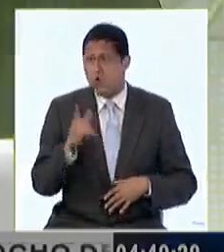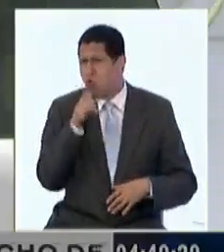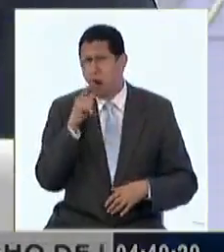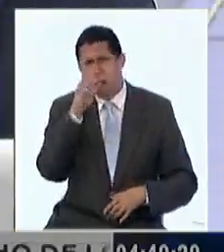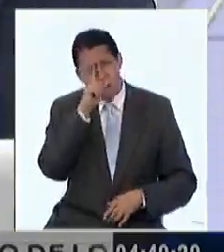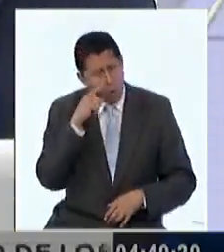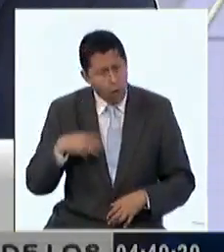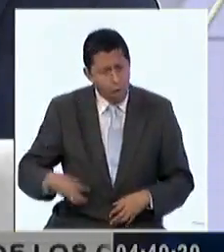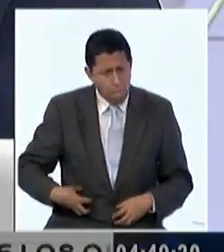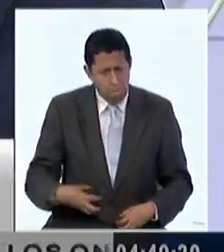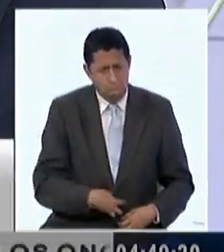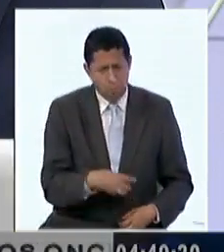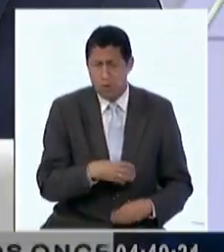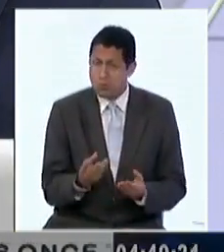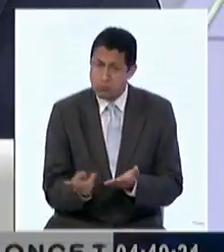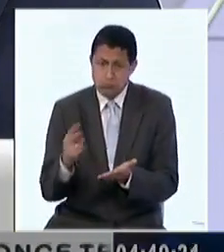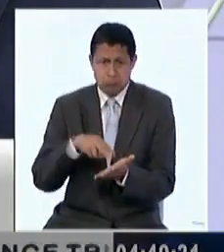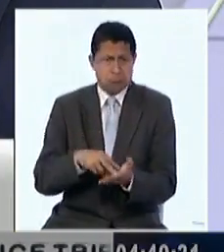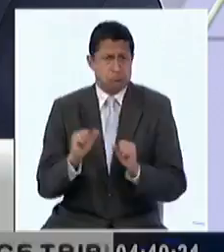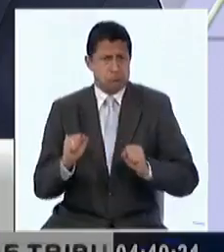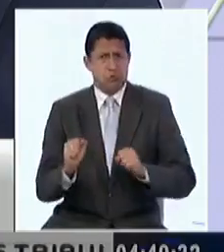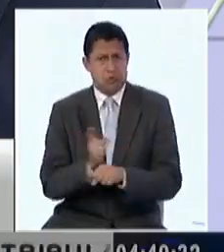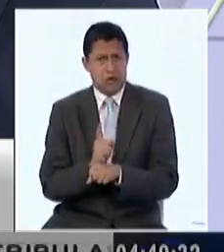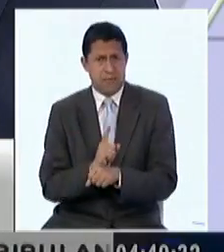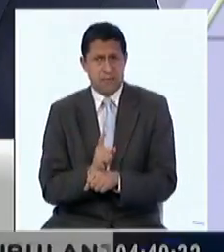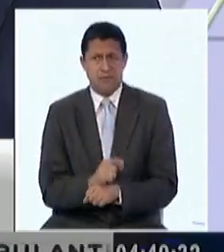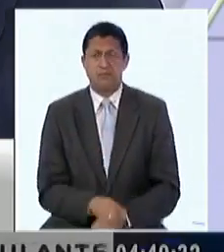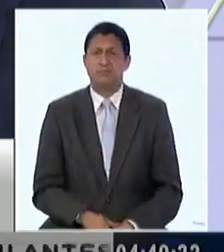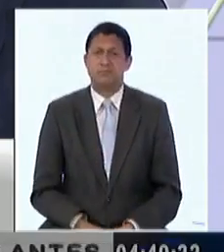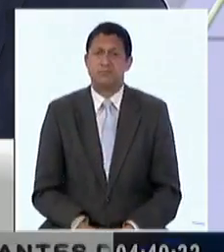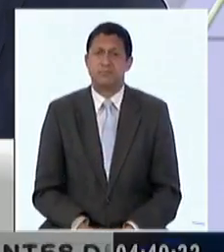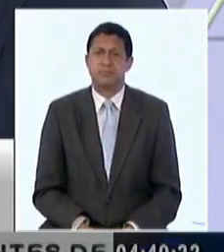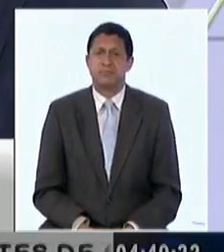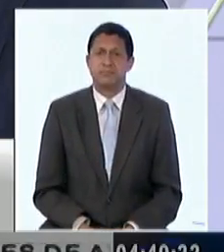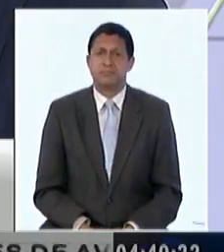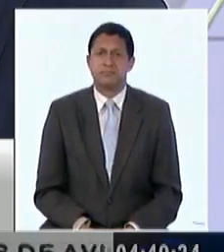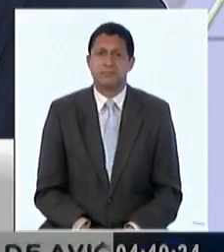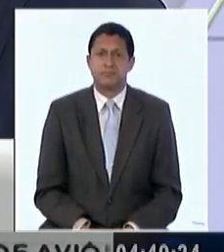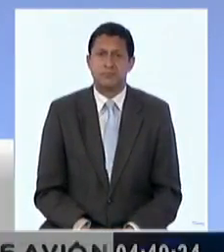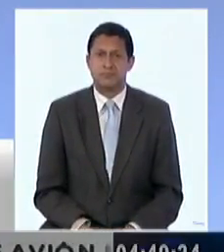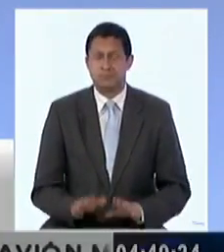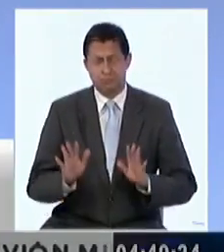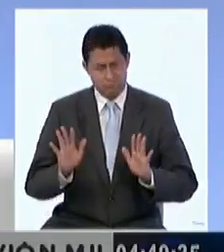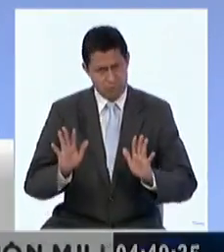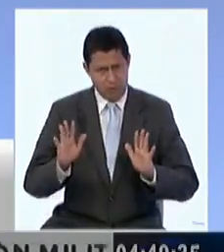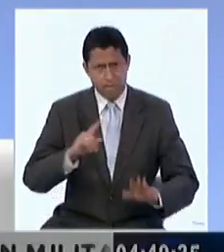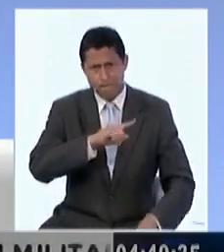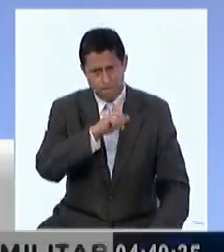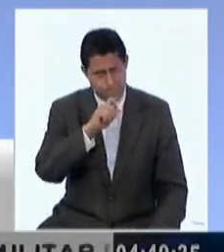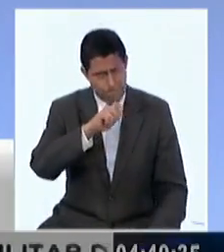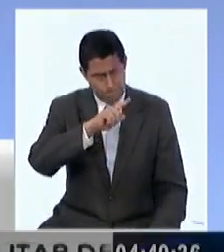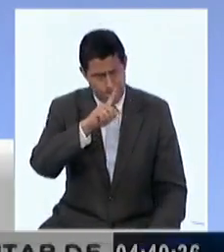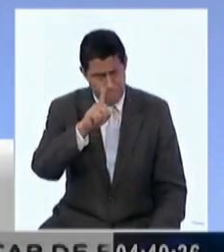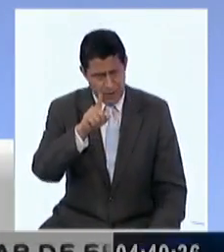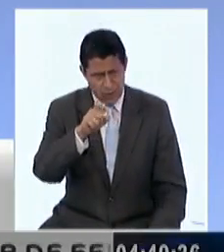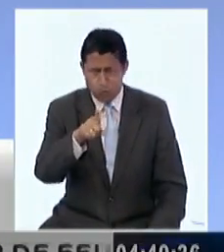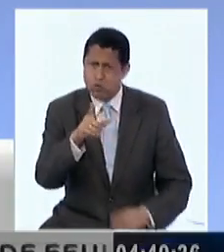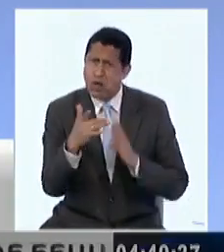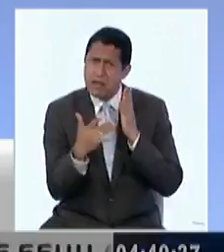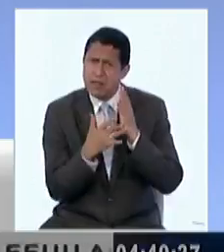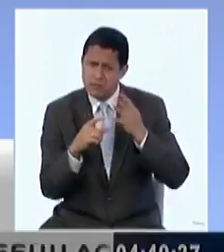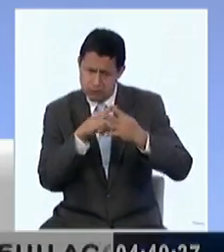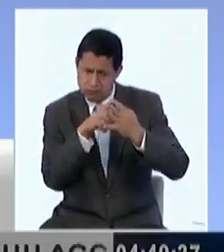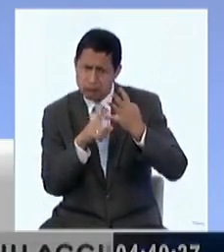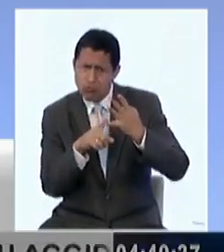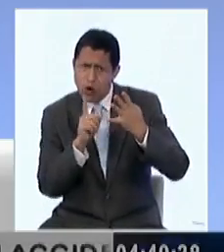la recuperación es más rápida y es una cirugía más llevadera por el paciente. Ahora, esa tecnología de